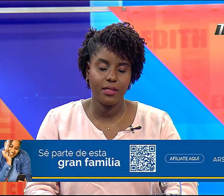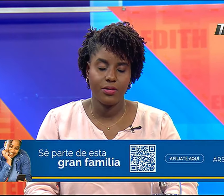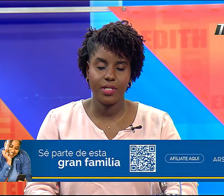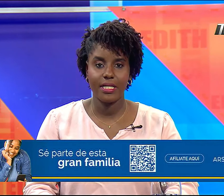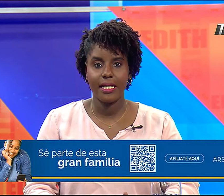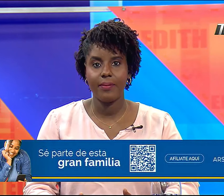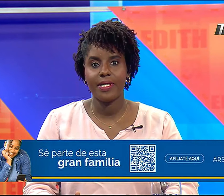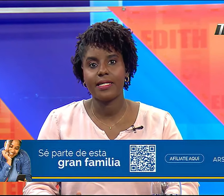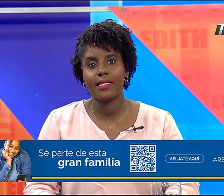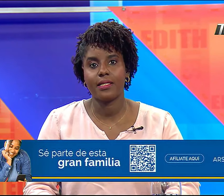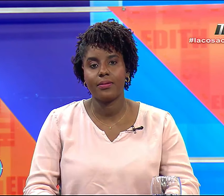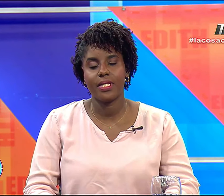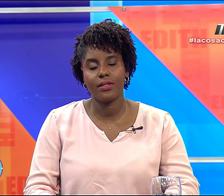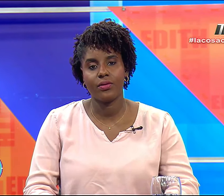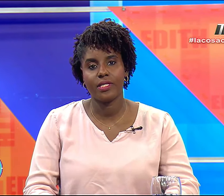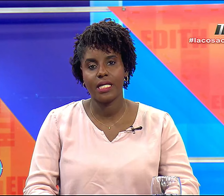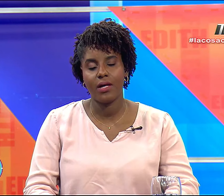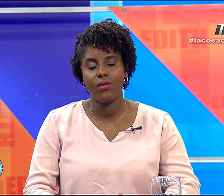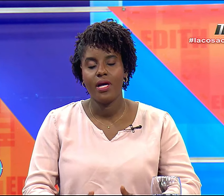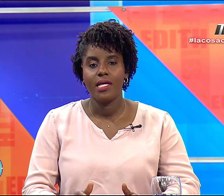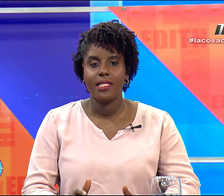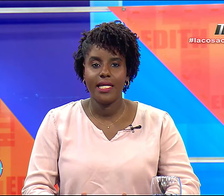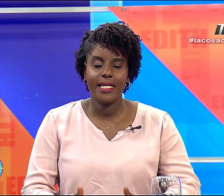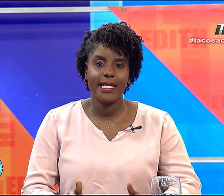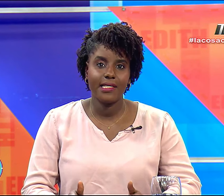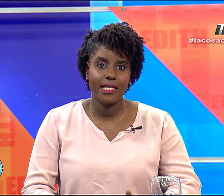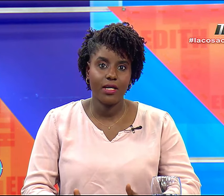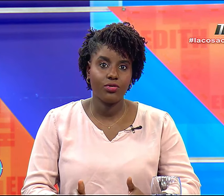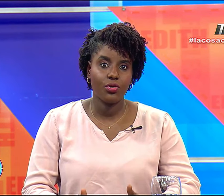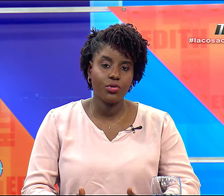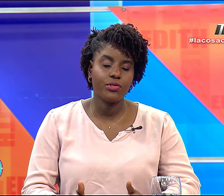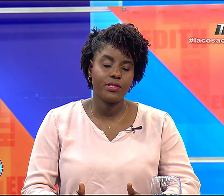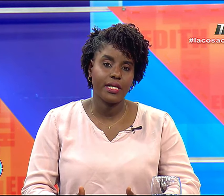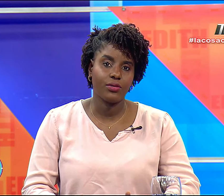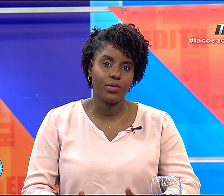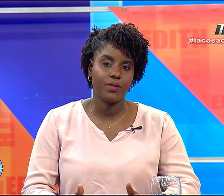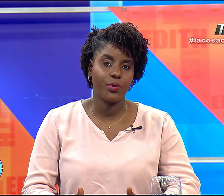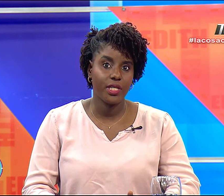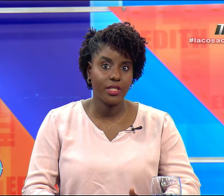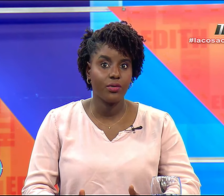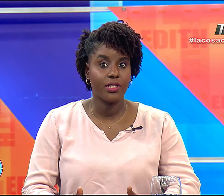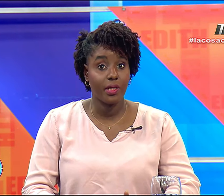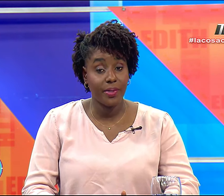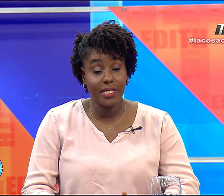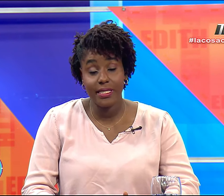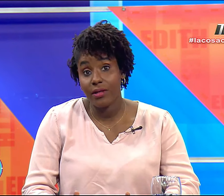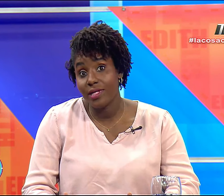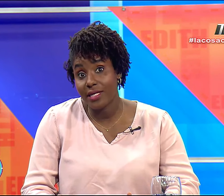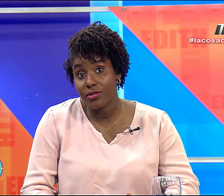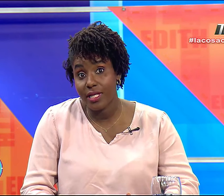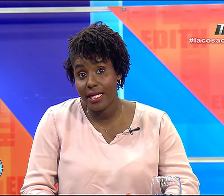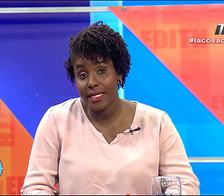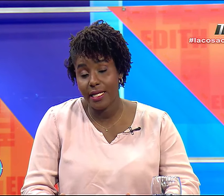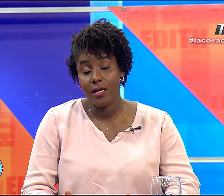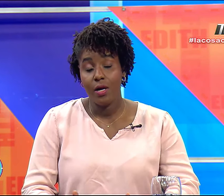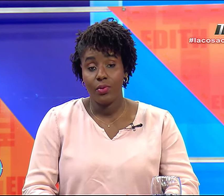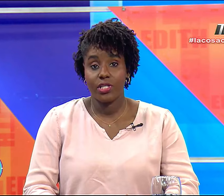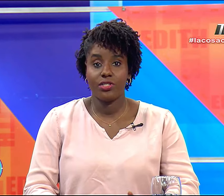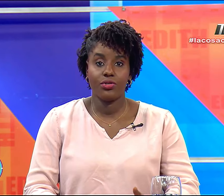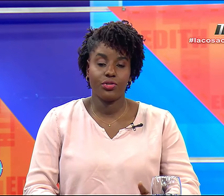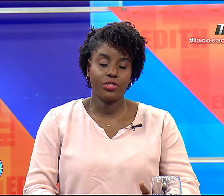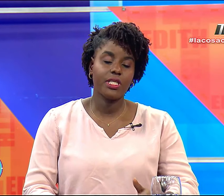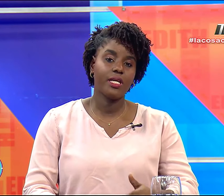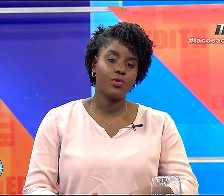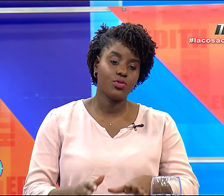democracia, señores, en representatividad de un Estado, tienen que estar todos los actores políticos representados y la ciudadanía. Porque